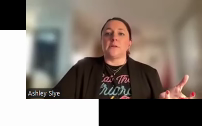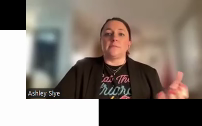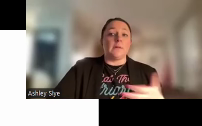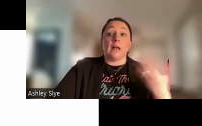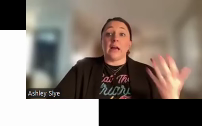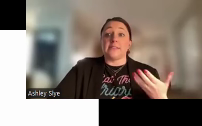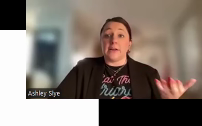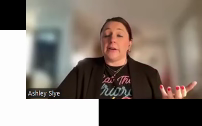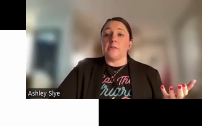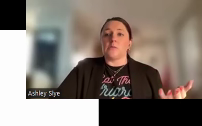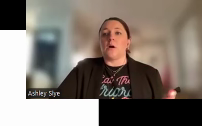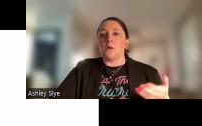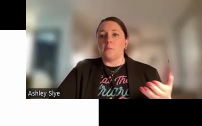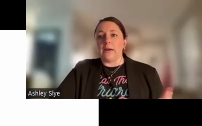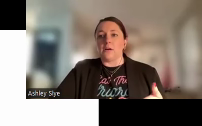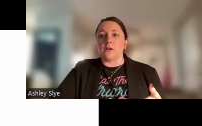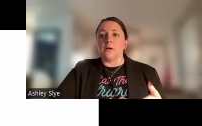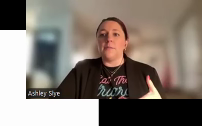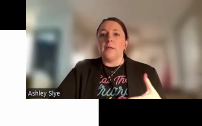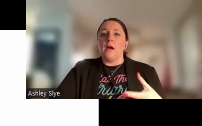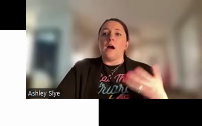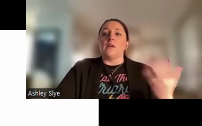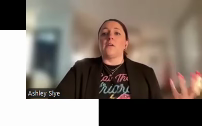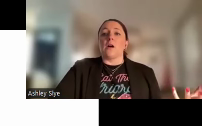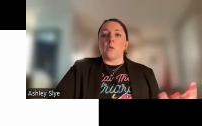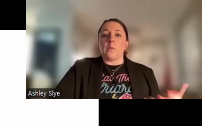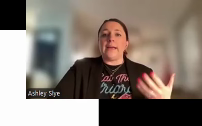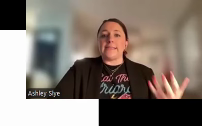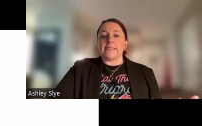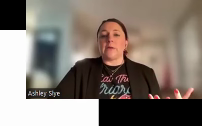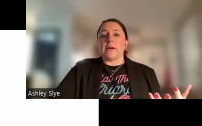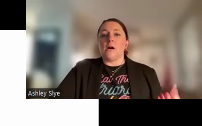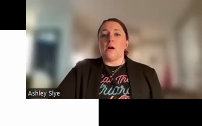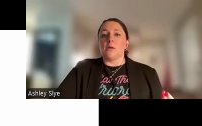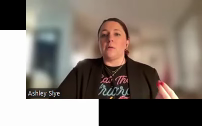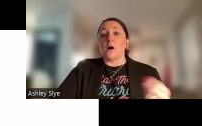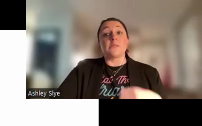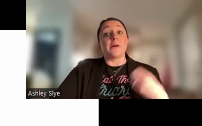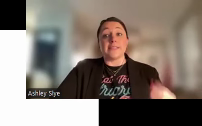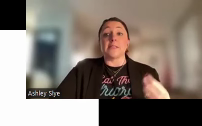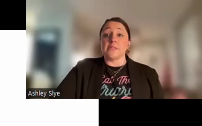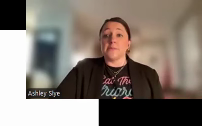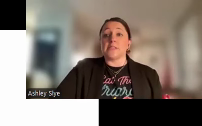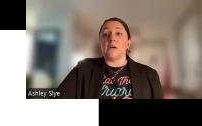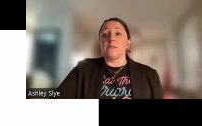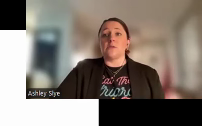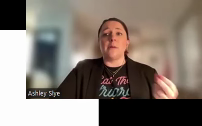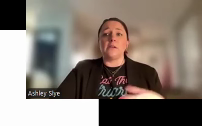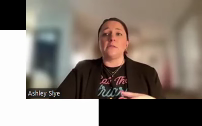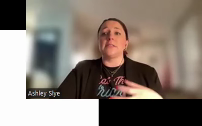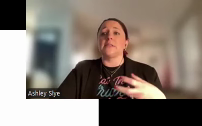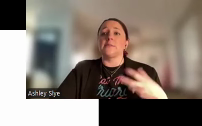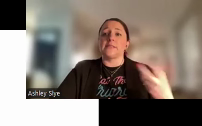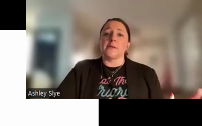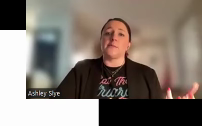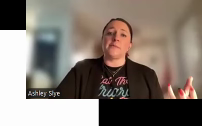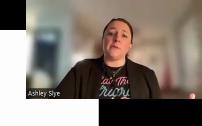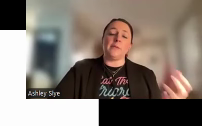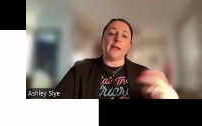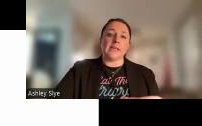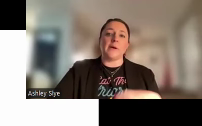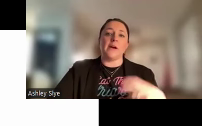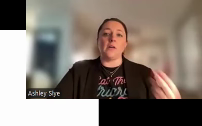Ahora, en esta siguiente diapositiva, sé que hemos hablado de la planificación de la seguridad, pero tenemos que pensar también si estamos